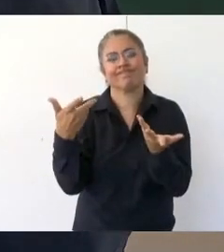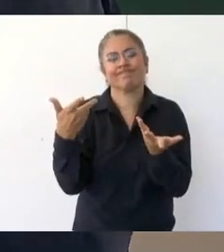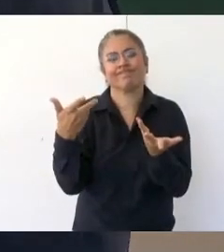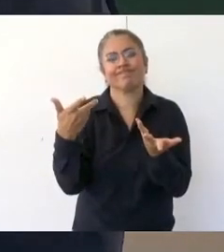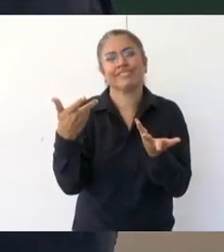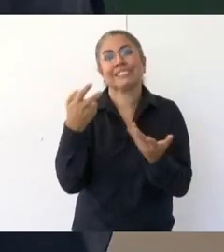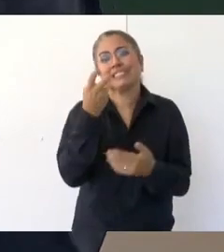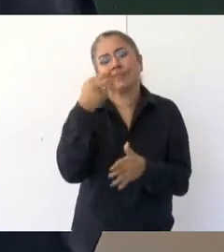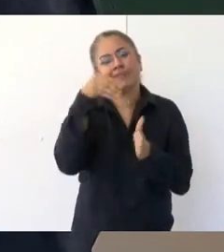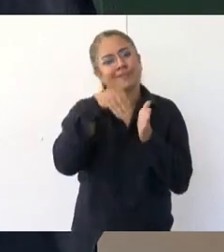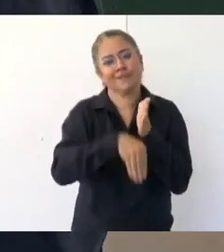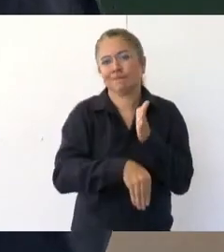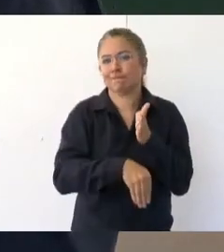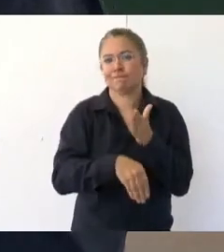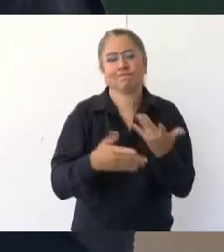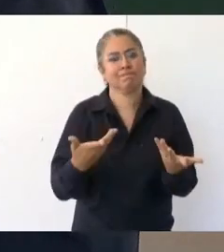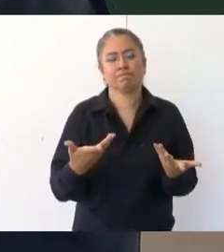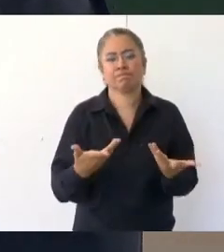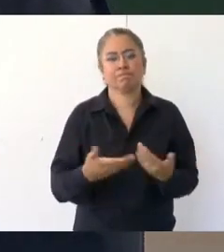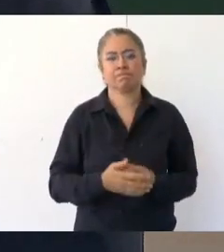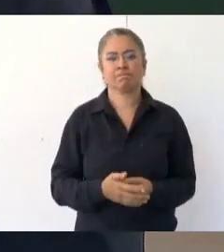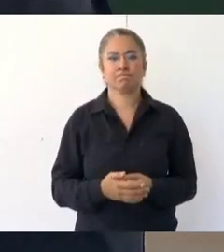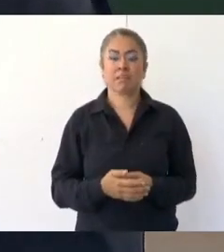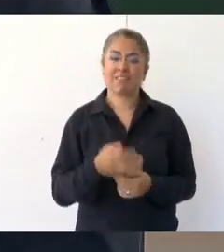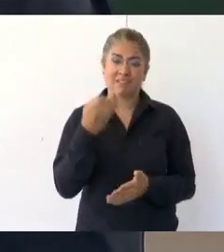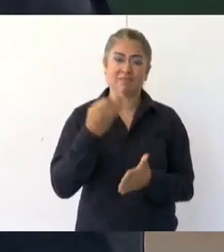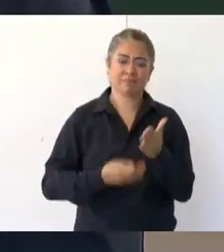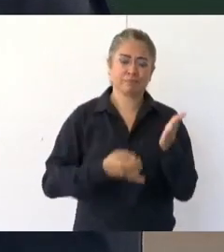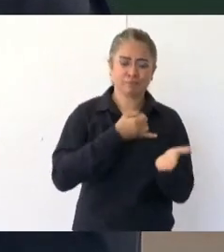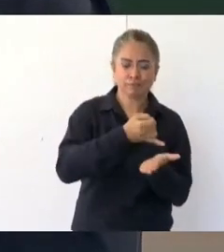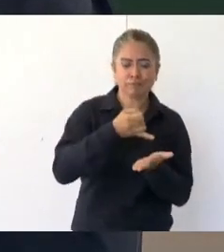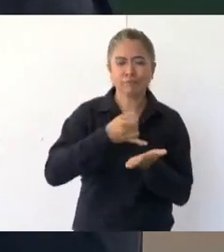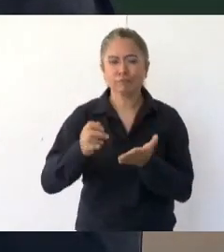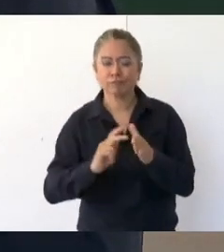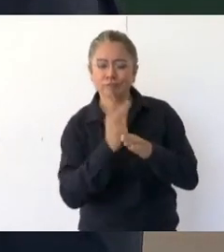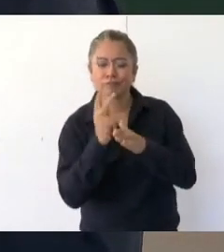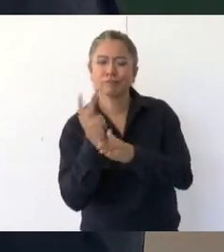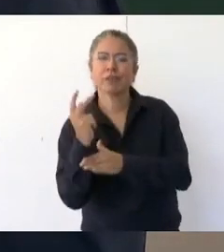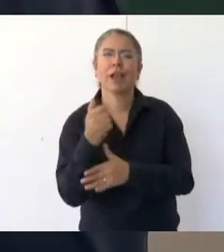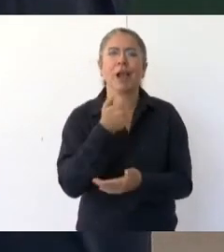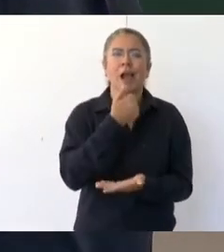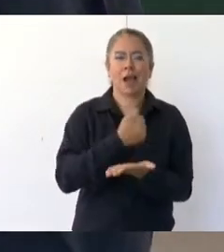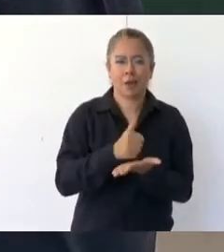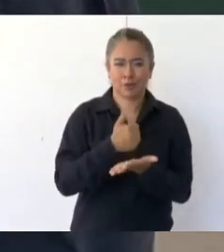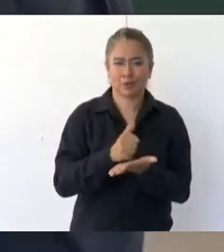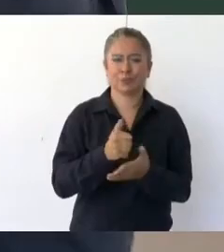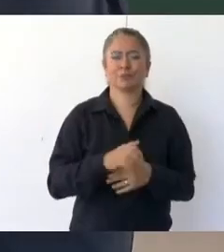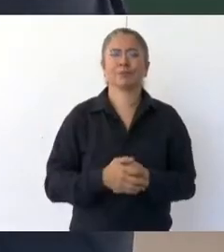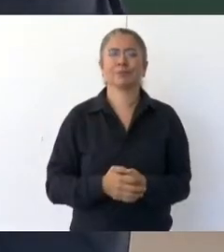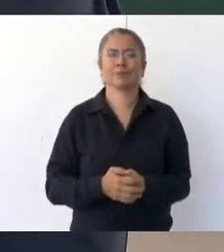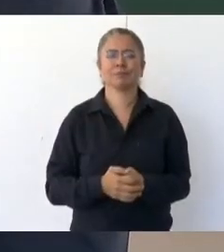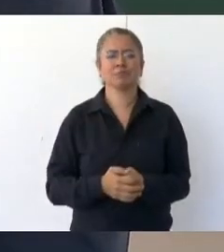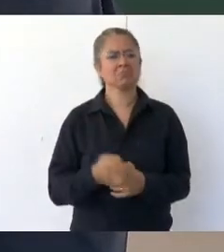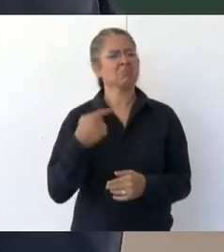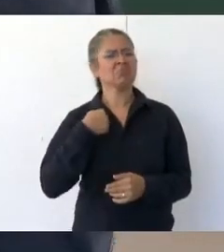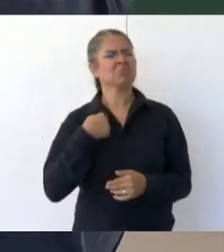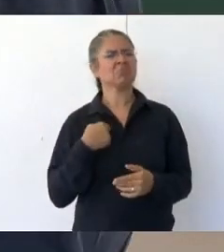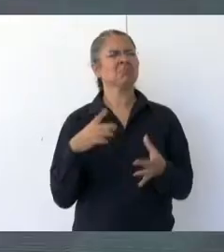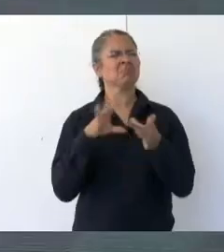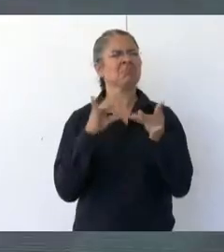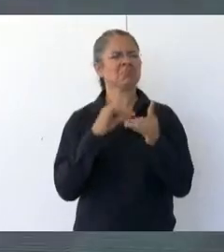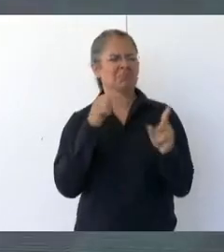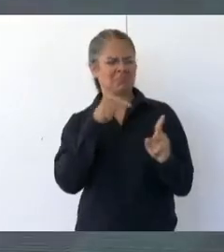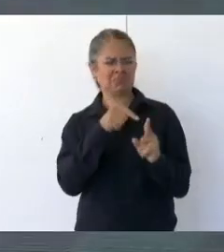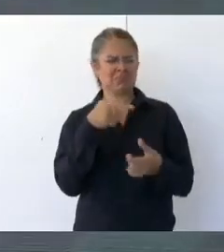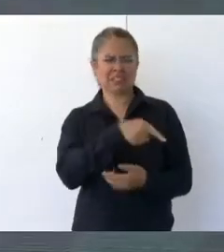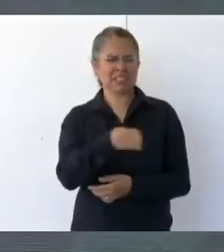dejaron caer por completo la producción de arroz. ¿Por qué planteo todo esto?